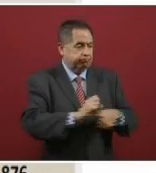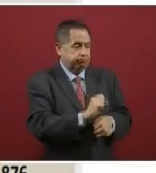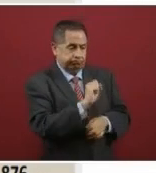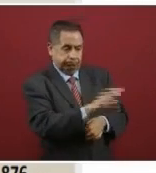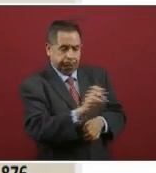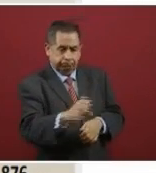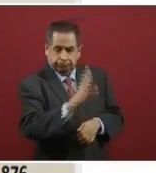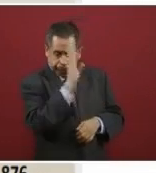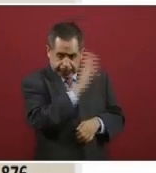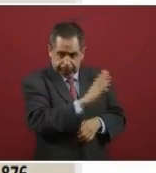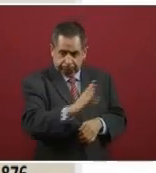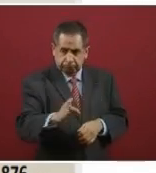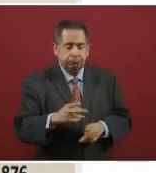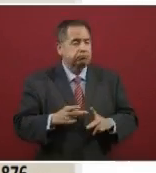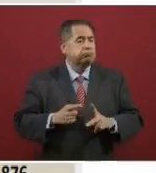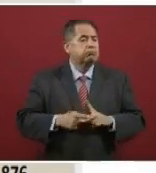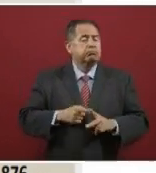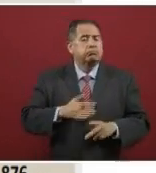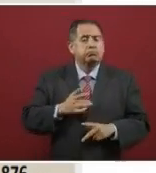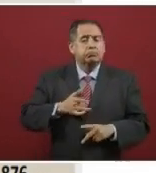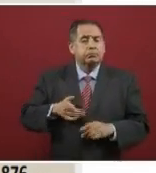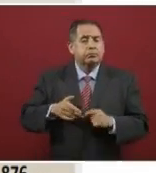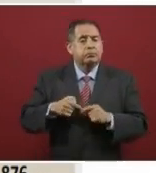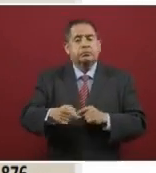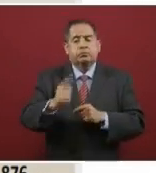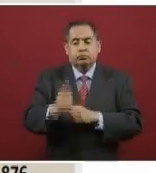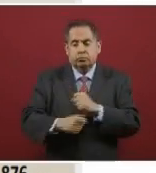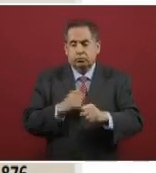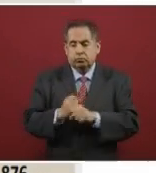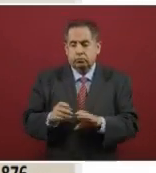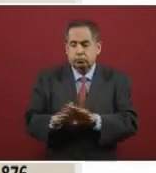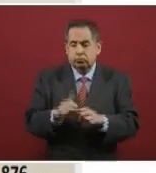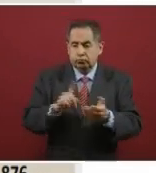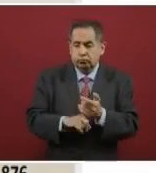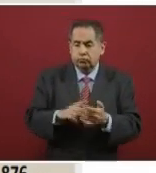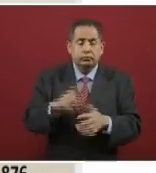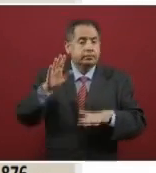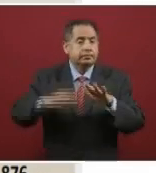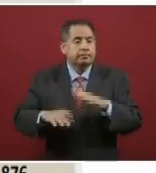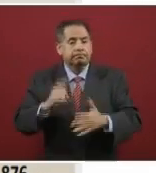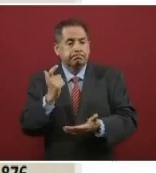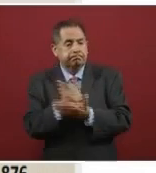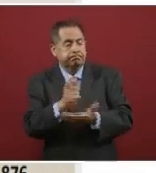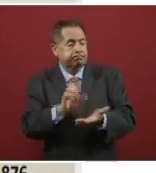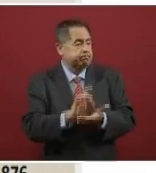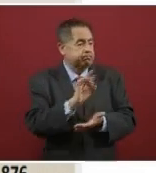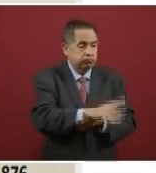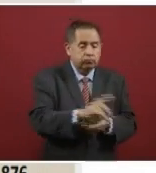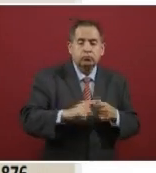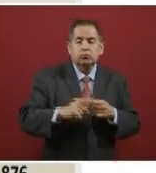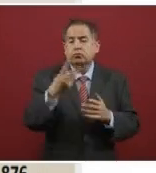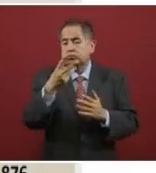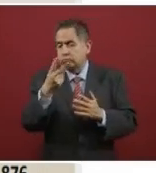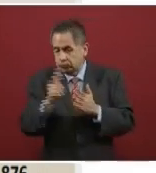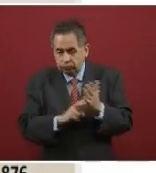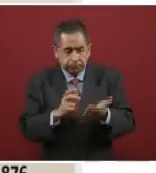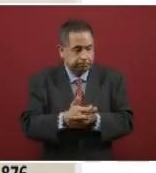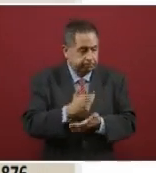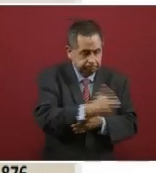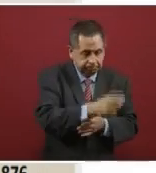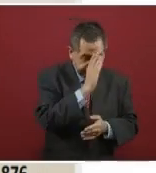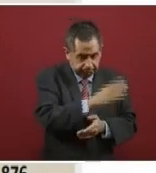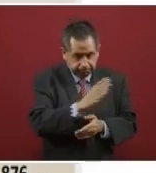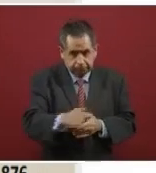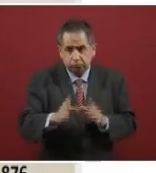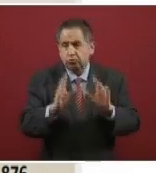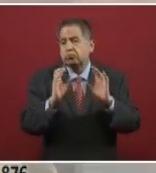es la proyección anual, porque en algunos casos es pago único y en otros casos pues es bimestral,